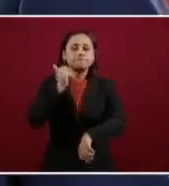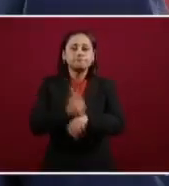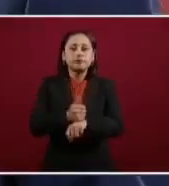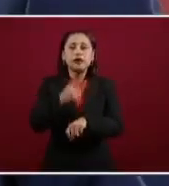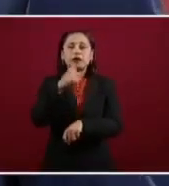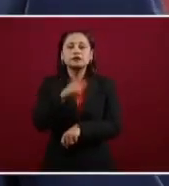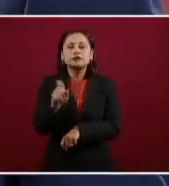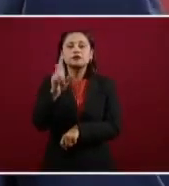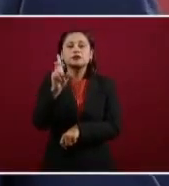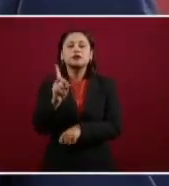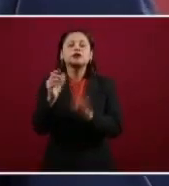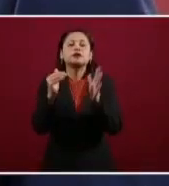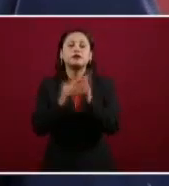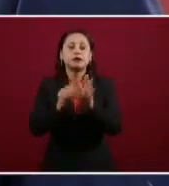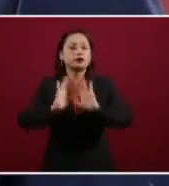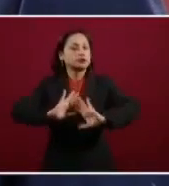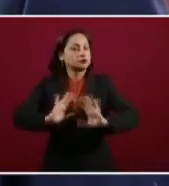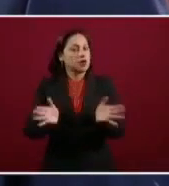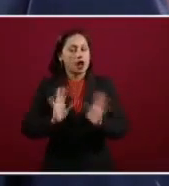ya constituidos